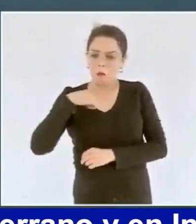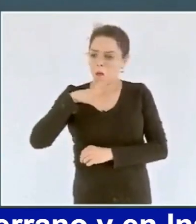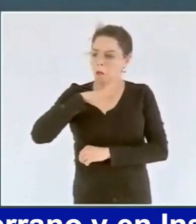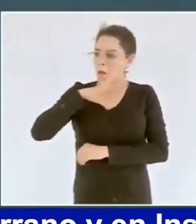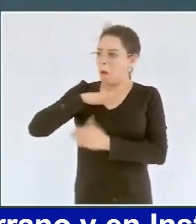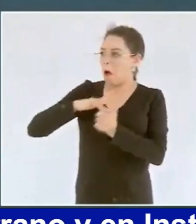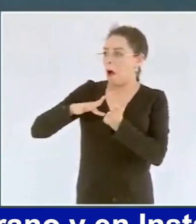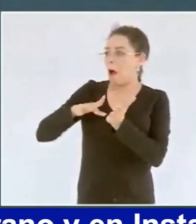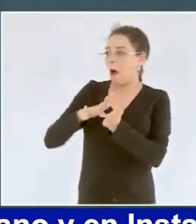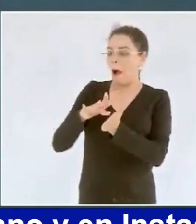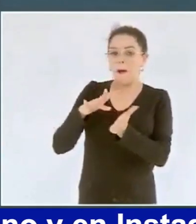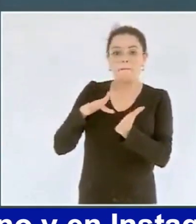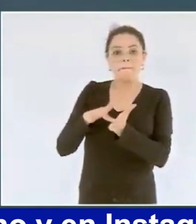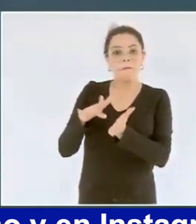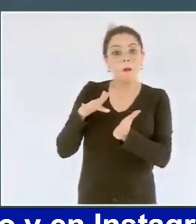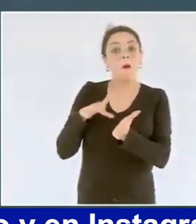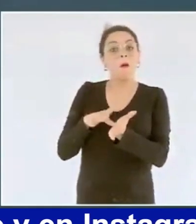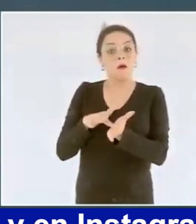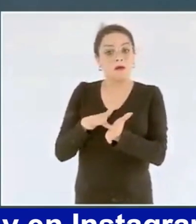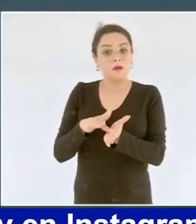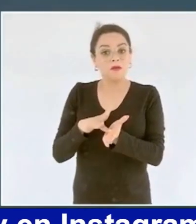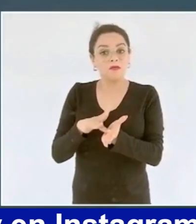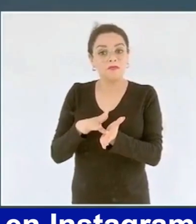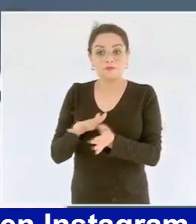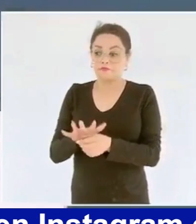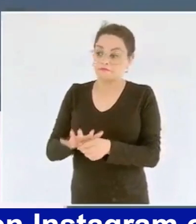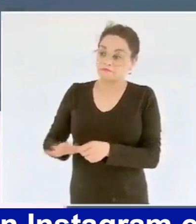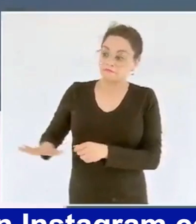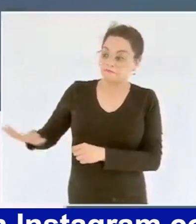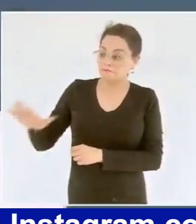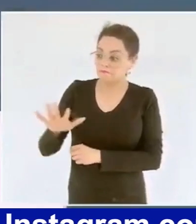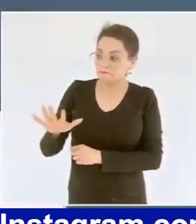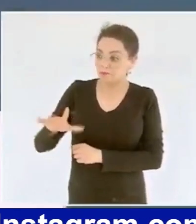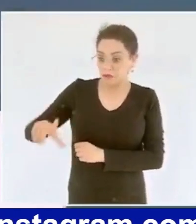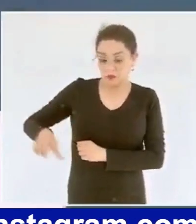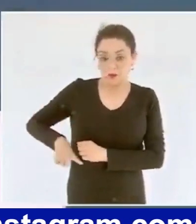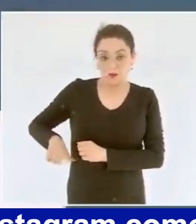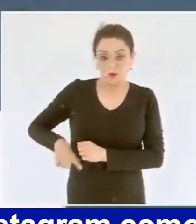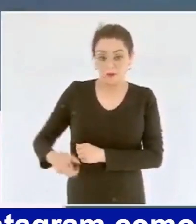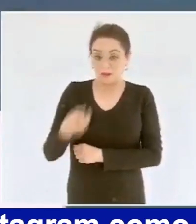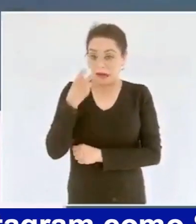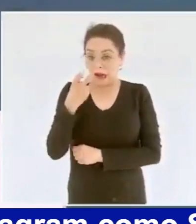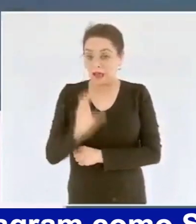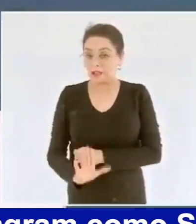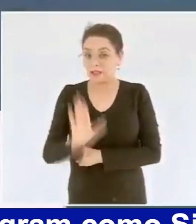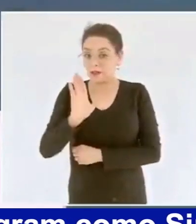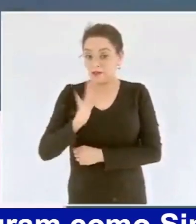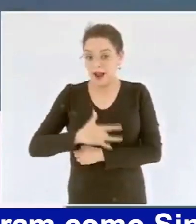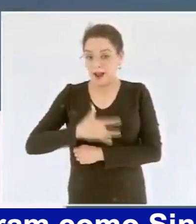poderosos, sintiéndose en tierras de conquista.